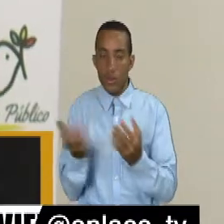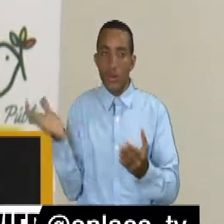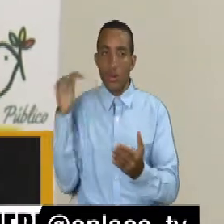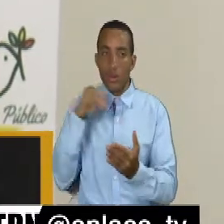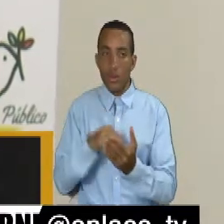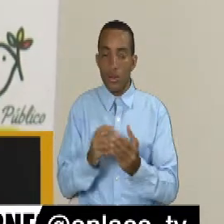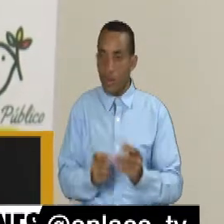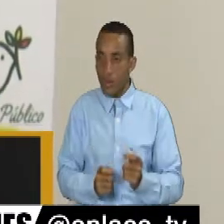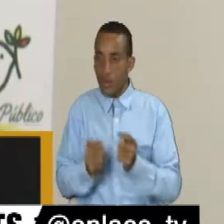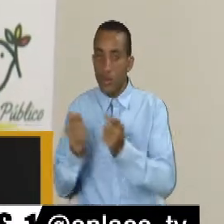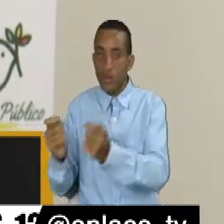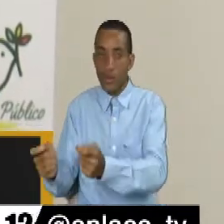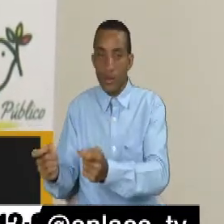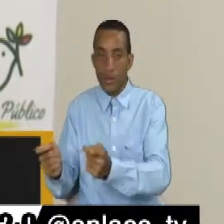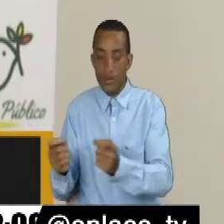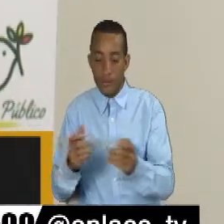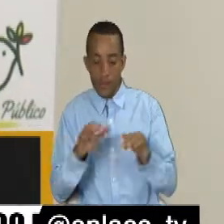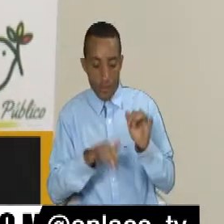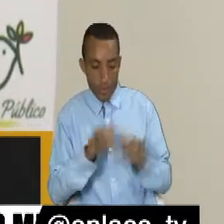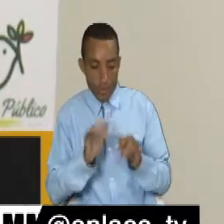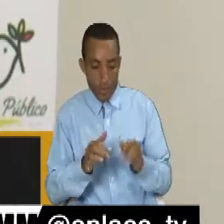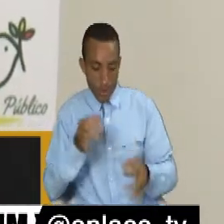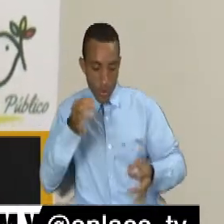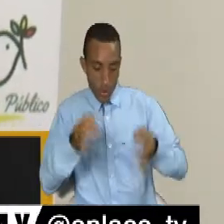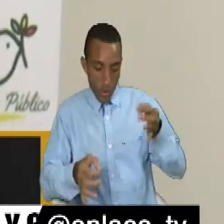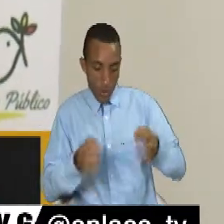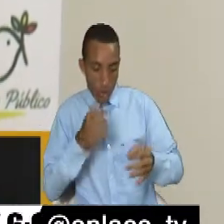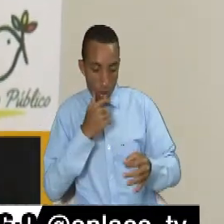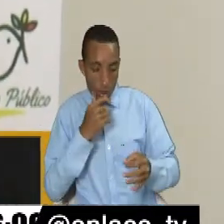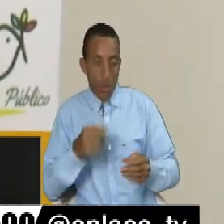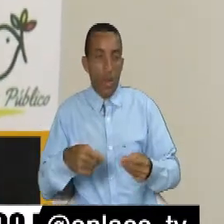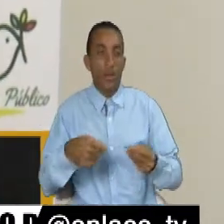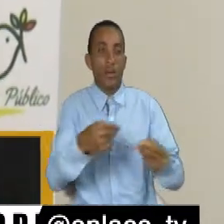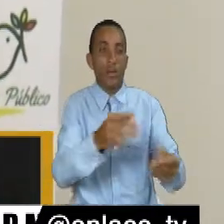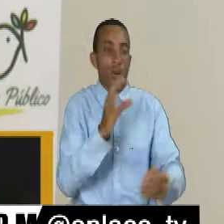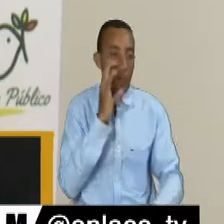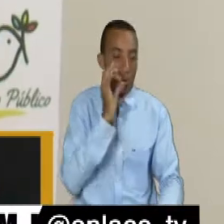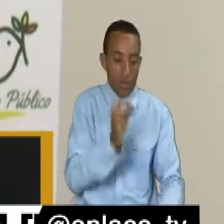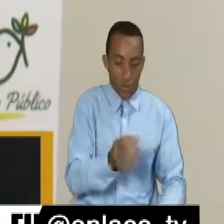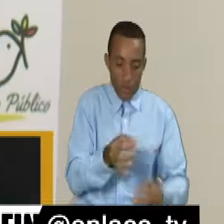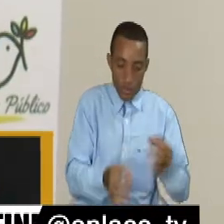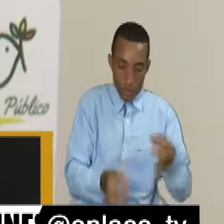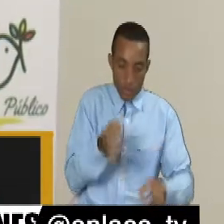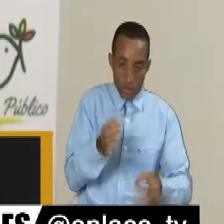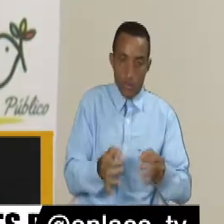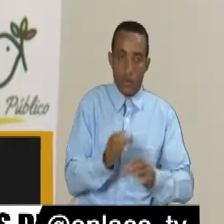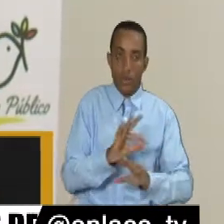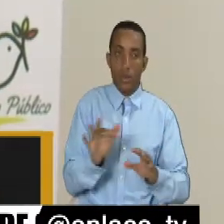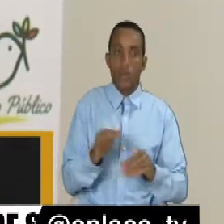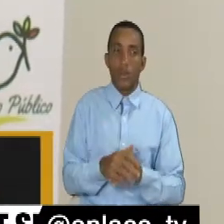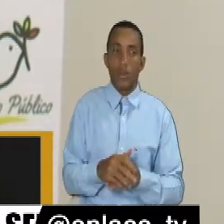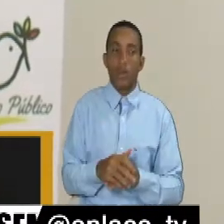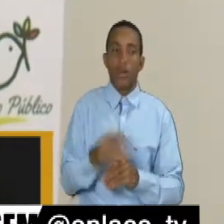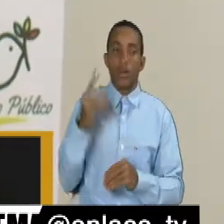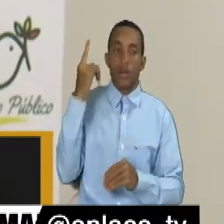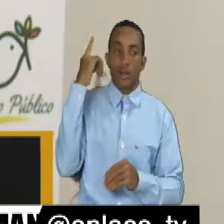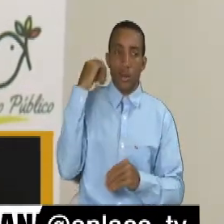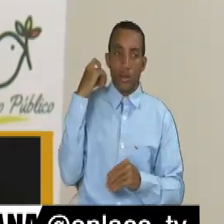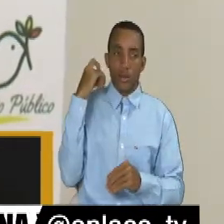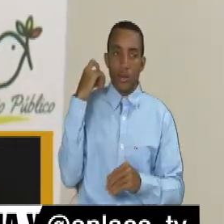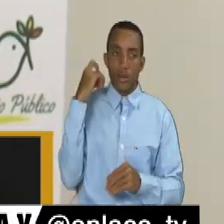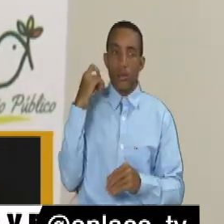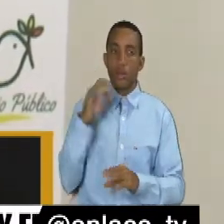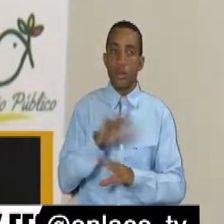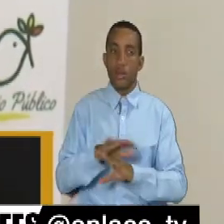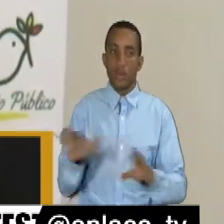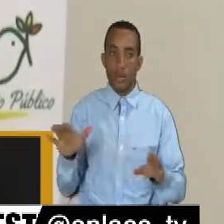la oficina judicial para que la oficina lo remita al juez penal de circuito y deja sin efecto la medida que tomó ayer. Es decir,